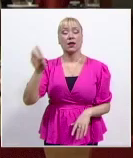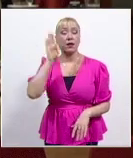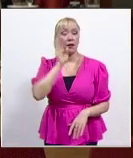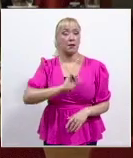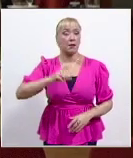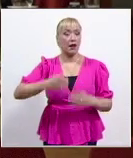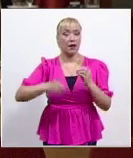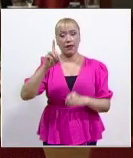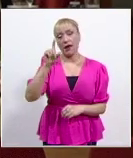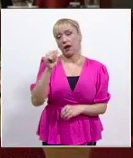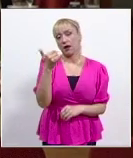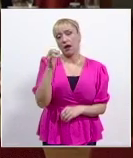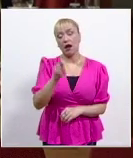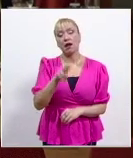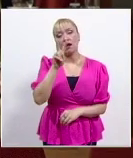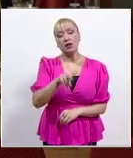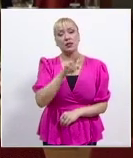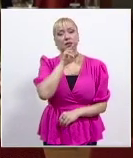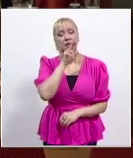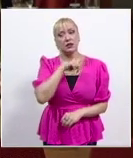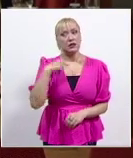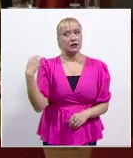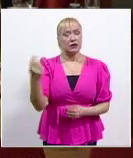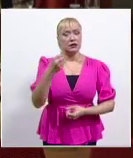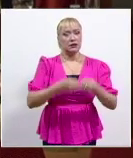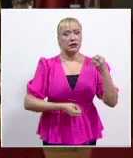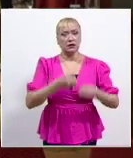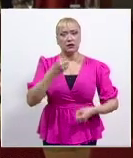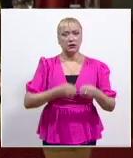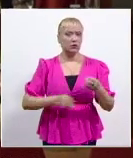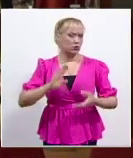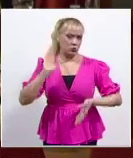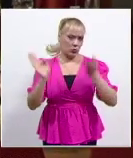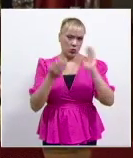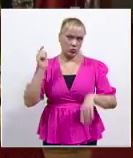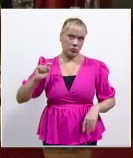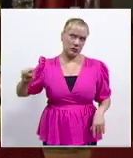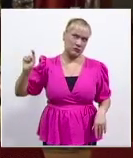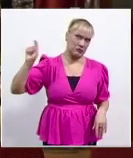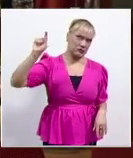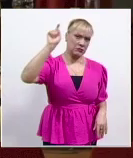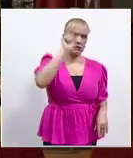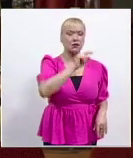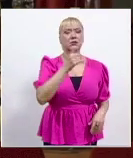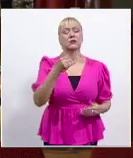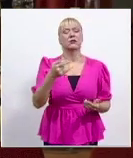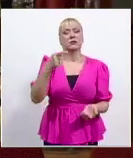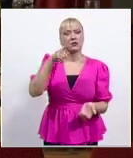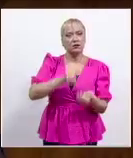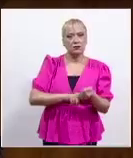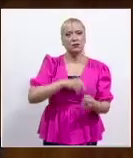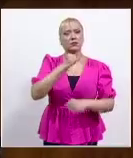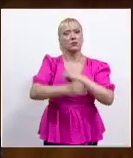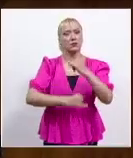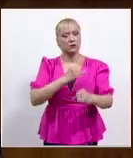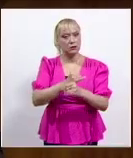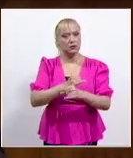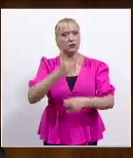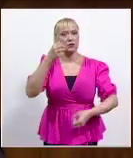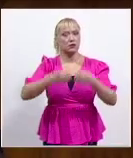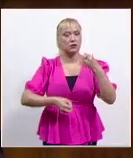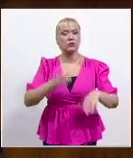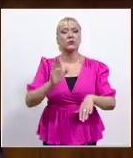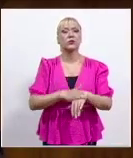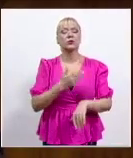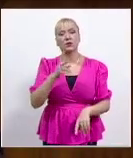hay una preocupación generalizada entre poderes judiciales a nivel mundial y órganos internacionales por los